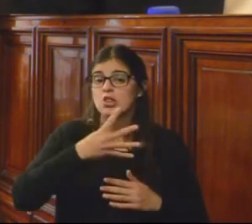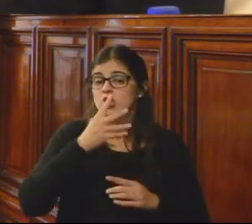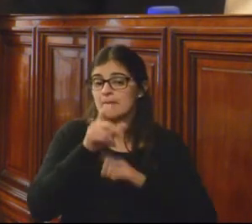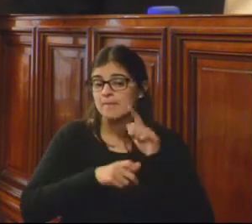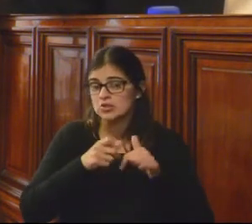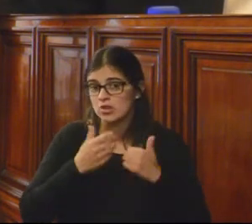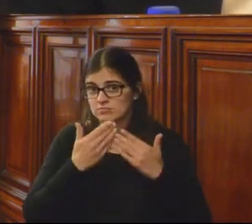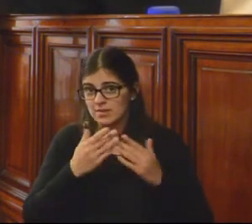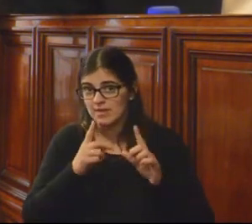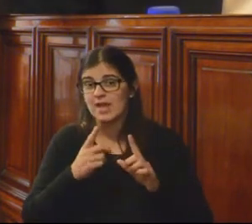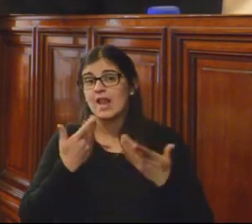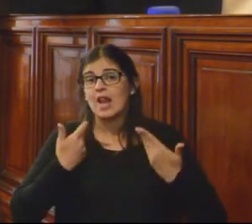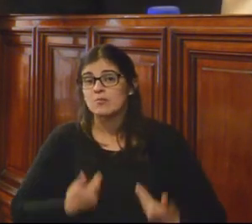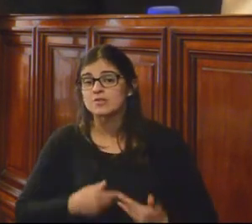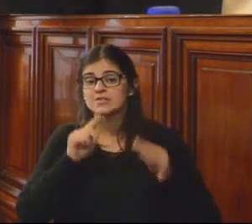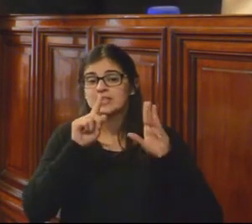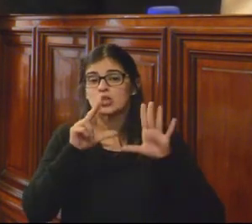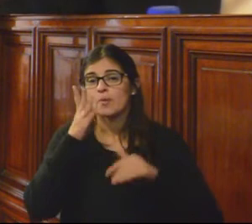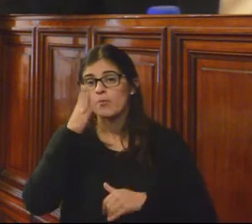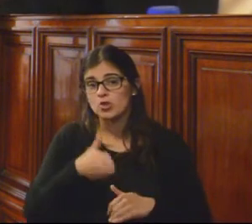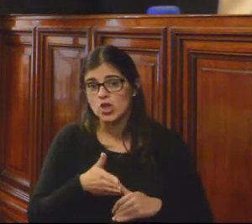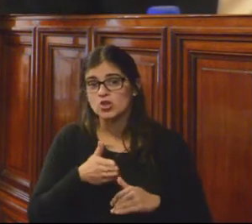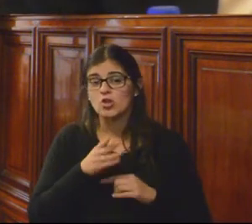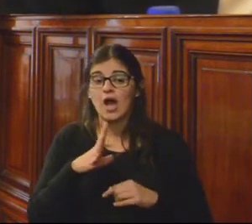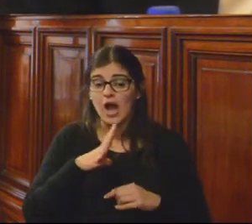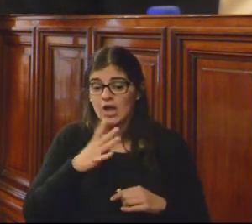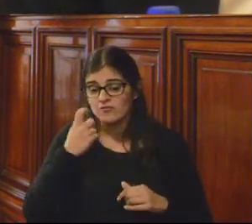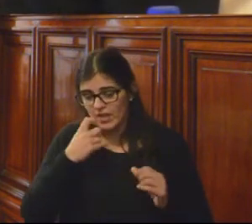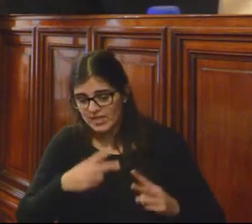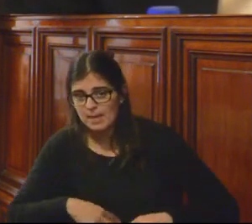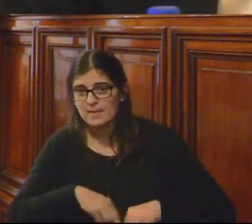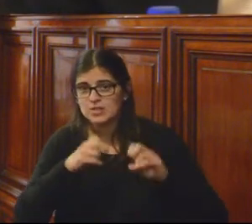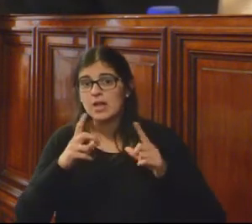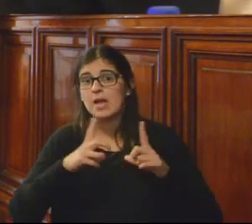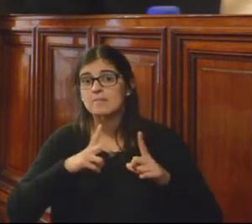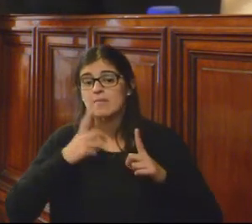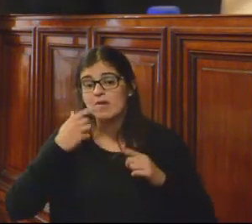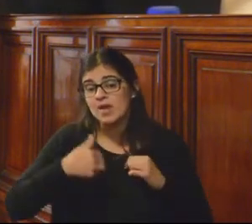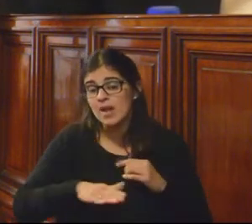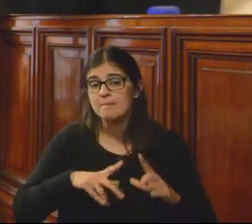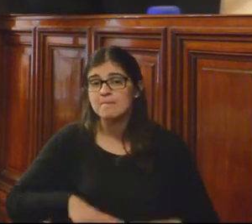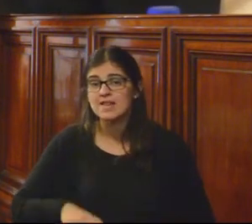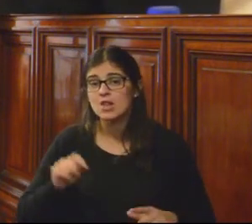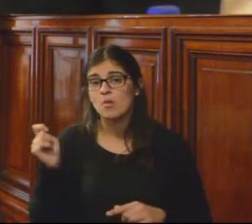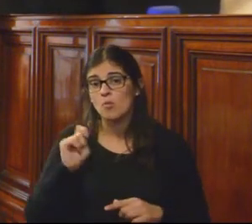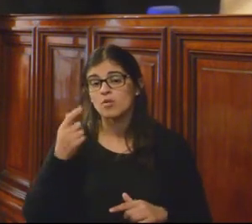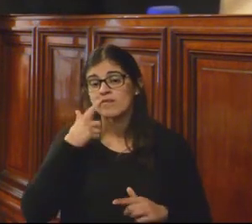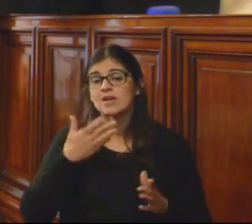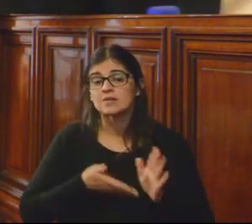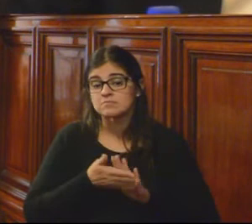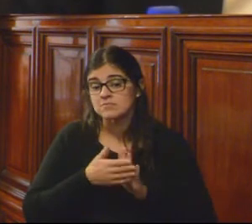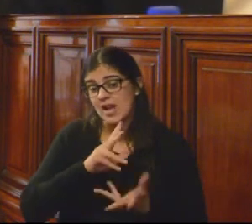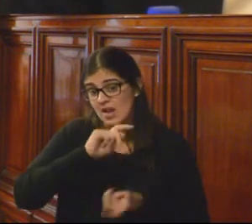están imputados y lamentablemente el 78% de los casos se encuentran aún en investigación. Esperamos que entonces el Ministerio Público, ahora